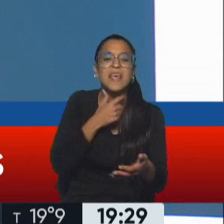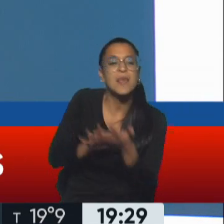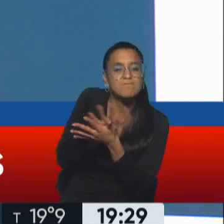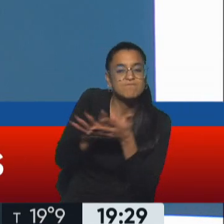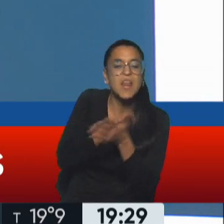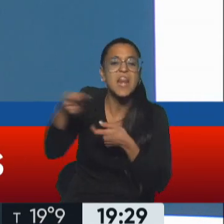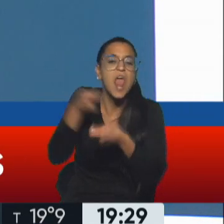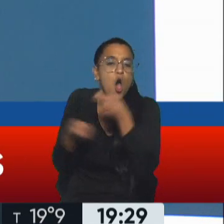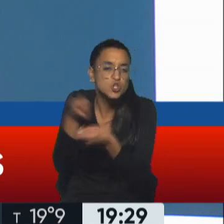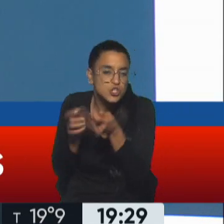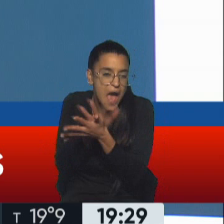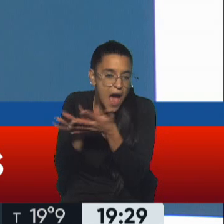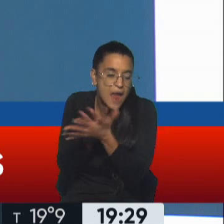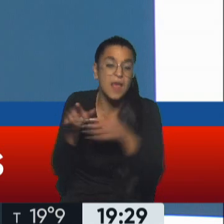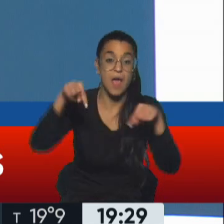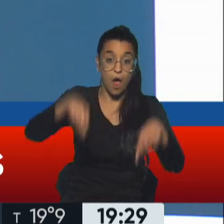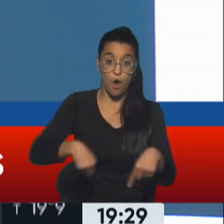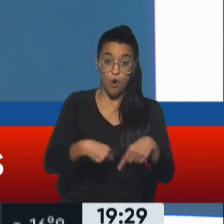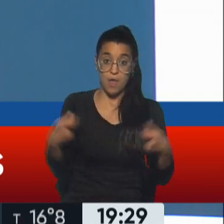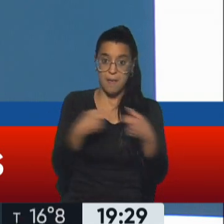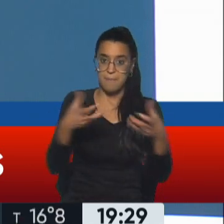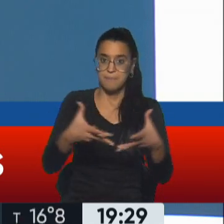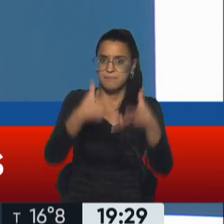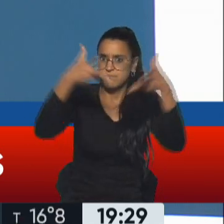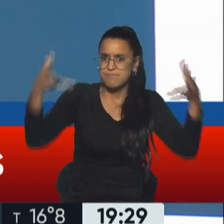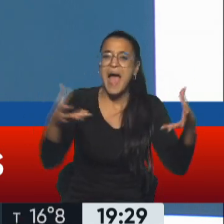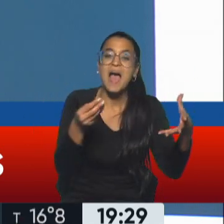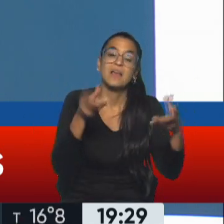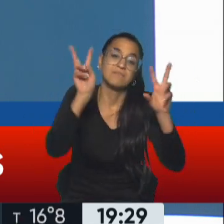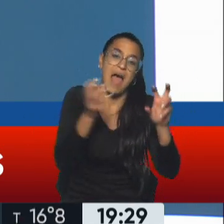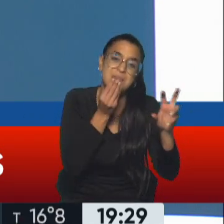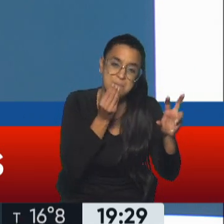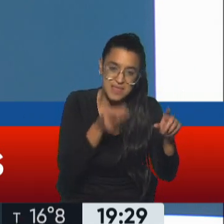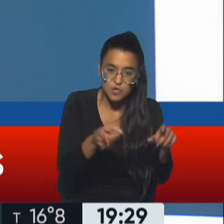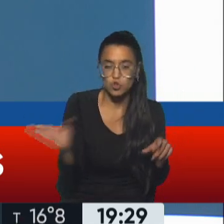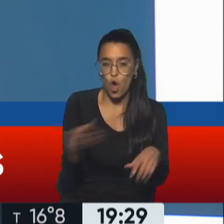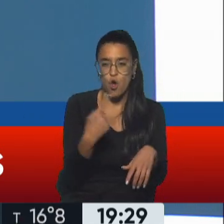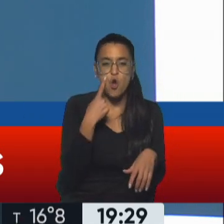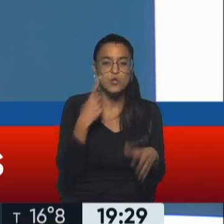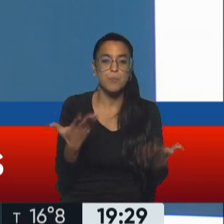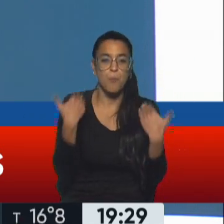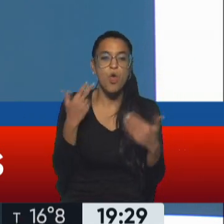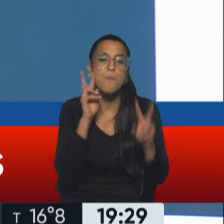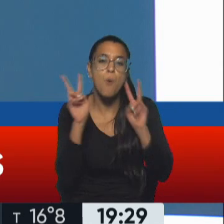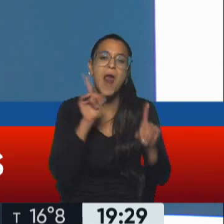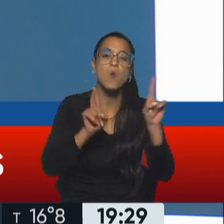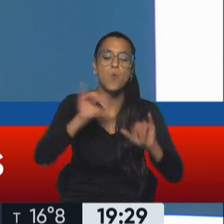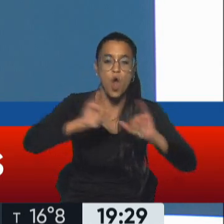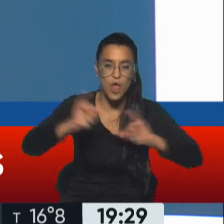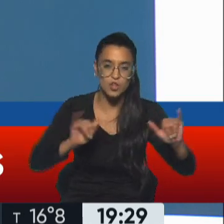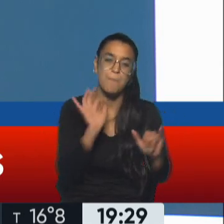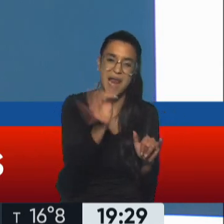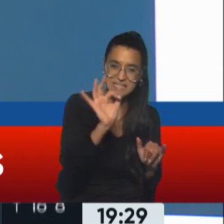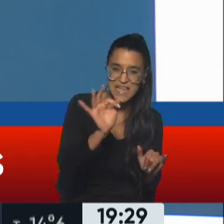ver, entra ahora la empresa, esta gigante alimenticia que ya todos prácticamente todos conocemos, que si querés ahora podemos repasar unos datos para tomar